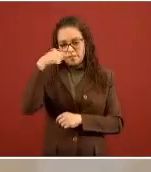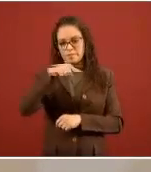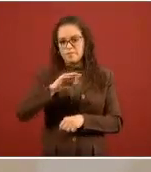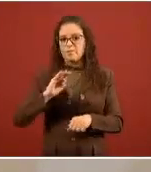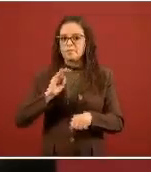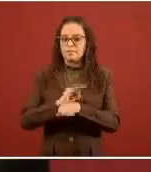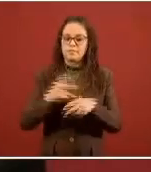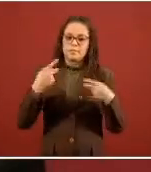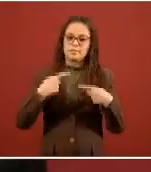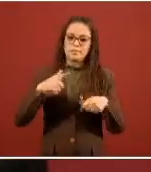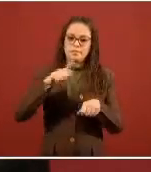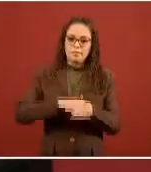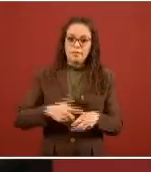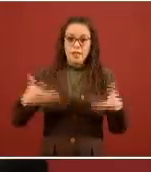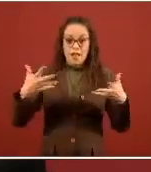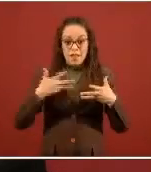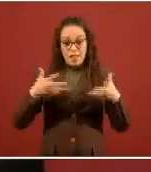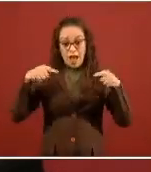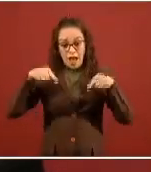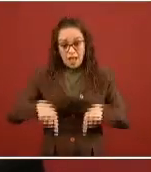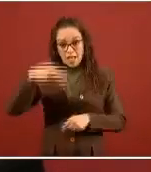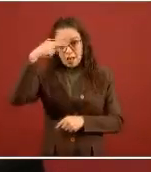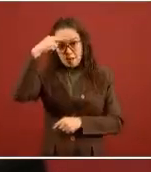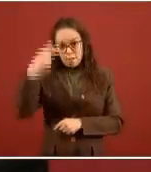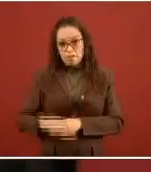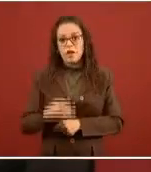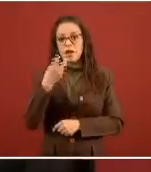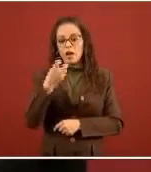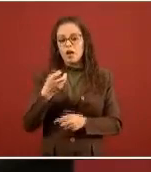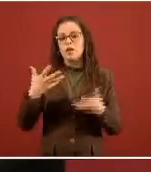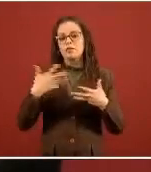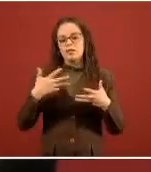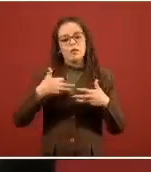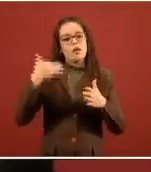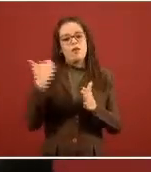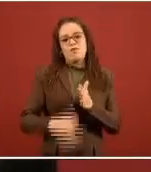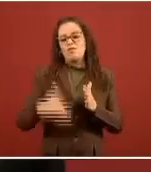en México disponibles, y hubo una escasez.